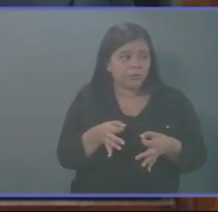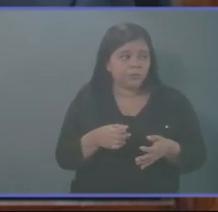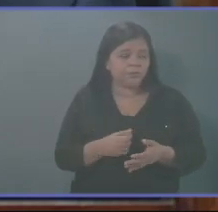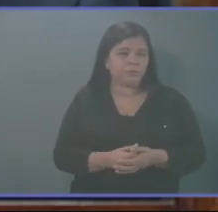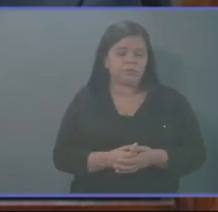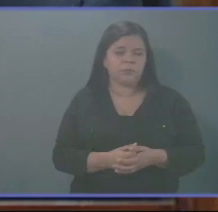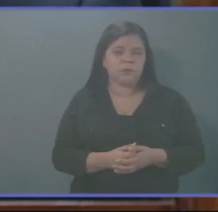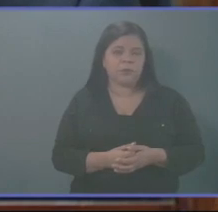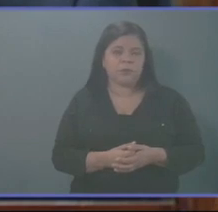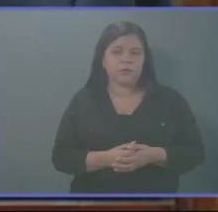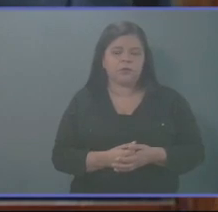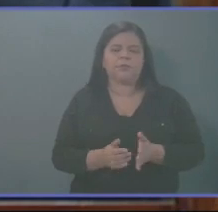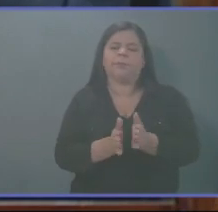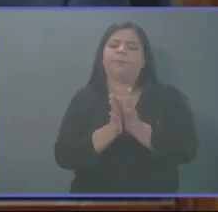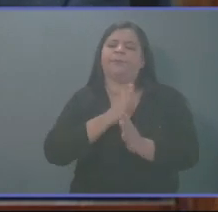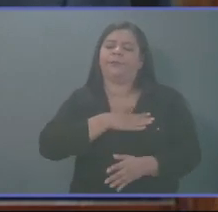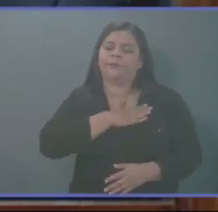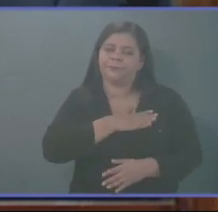¿cuál es,